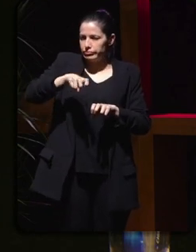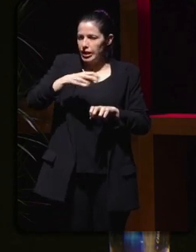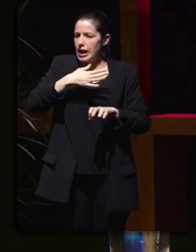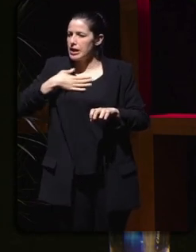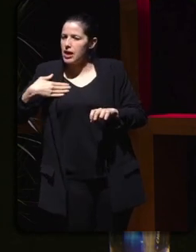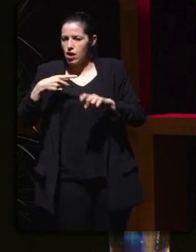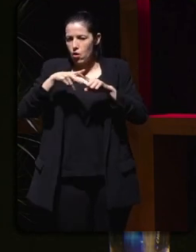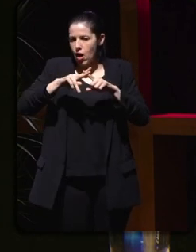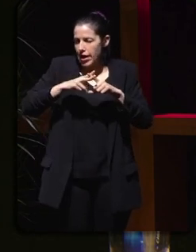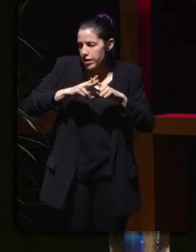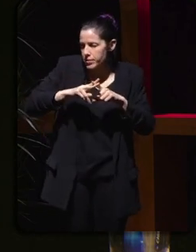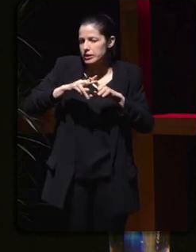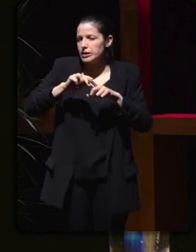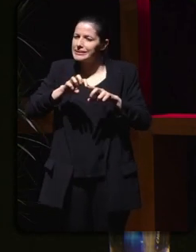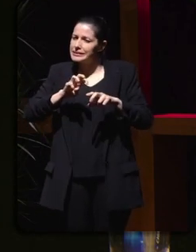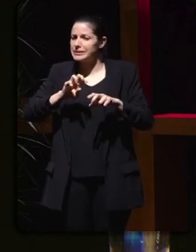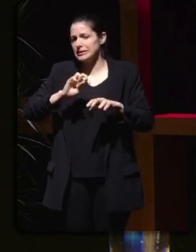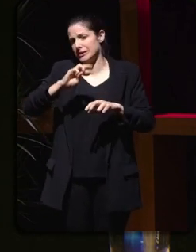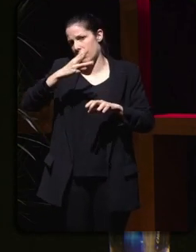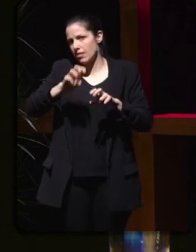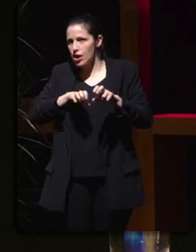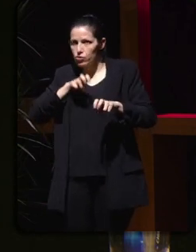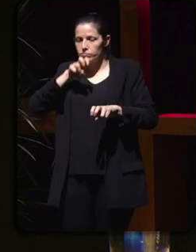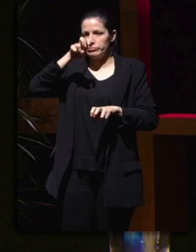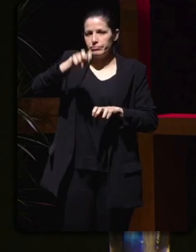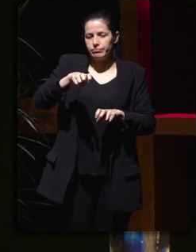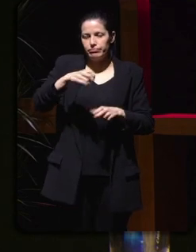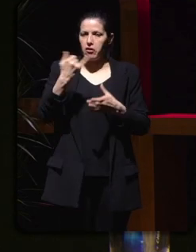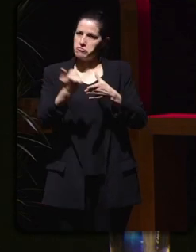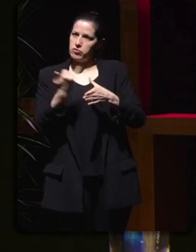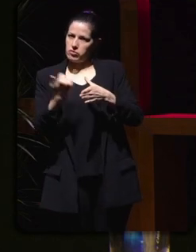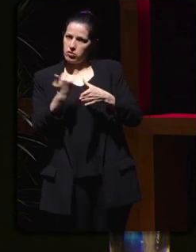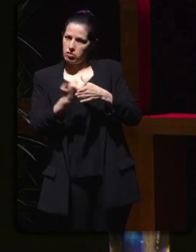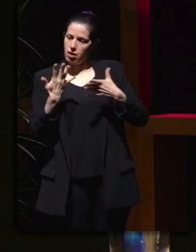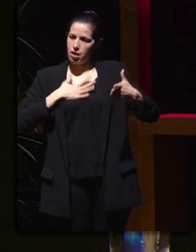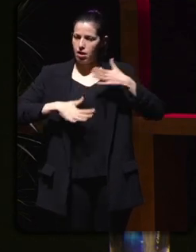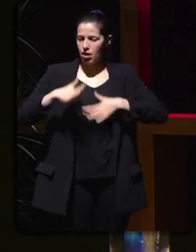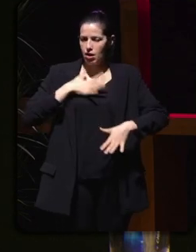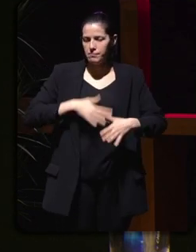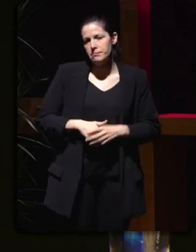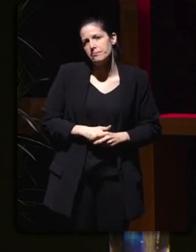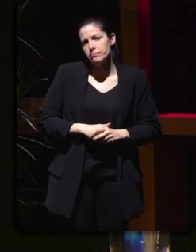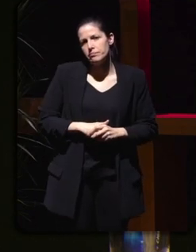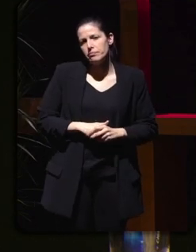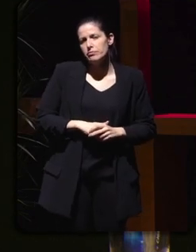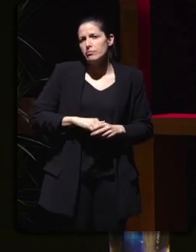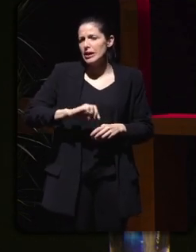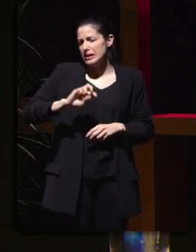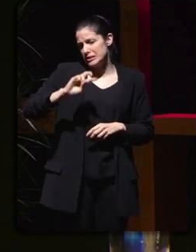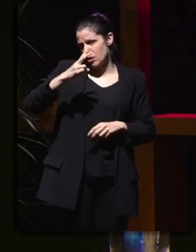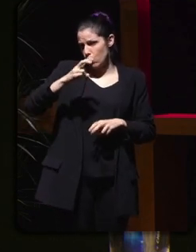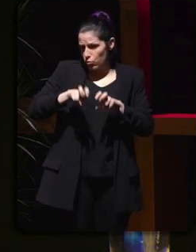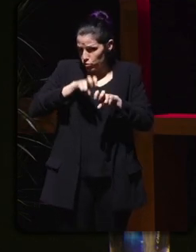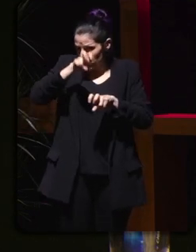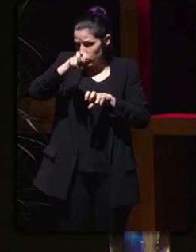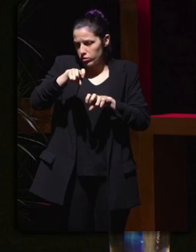necesarias y el tercer escalón es alcanzar la fluidez en el segundo escalón se traba la mayoría de la clase política de este país